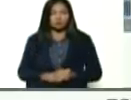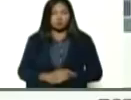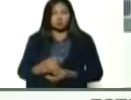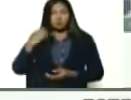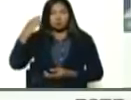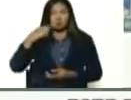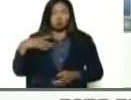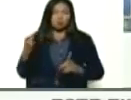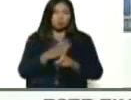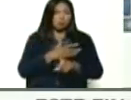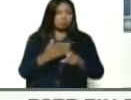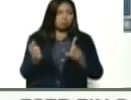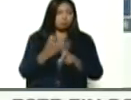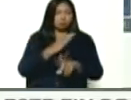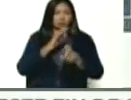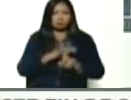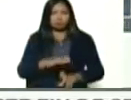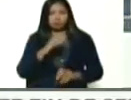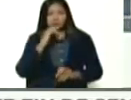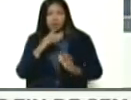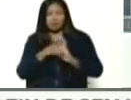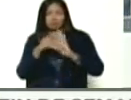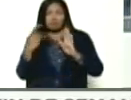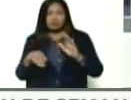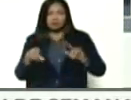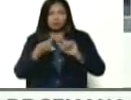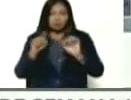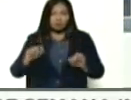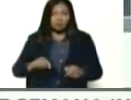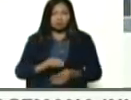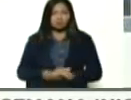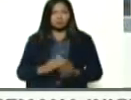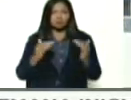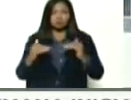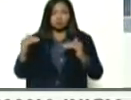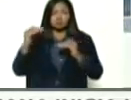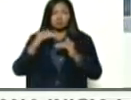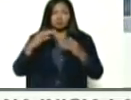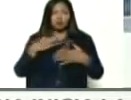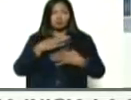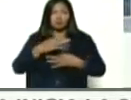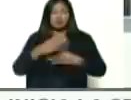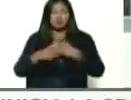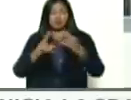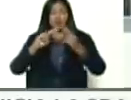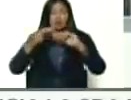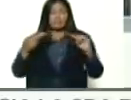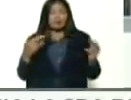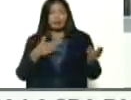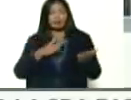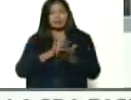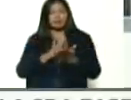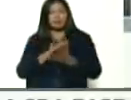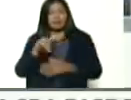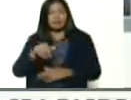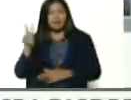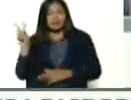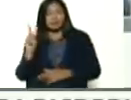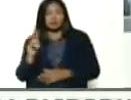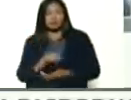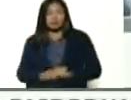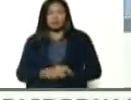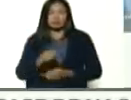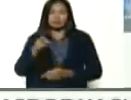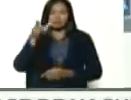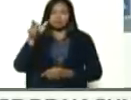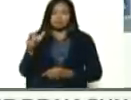violenta de extremismo de derecha por encima de los intereses y la paz y la tranquilidad de venezuela son una